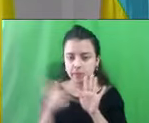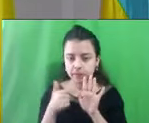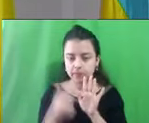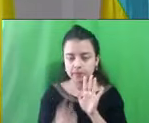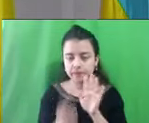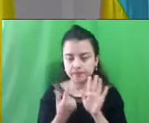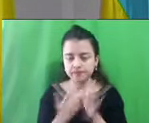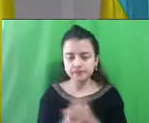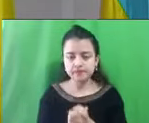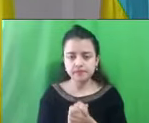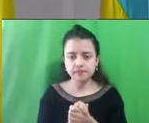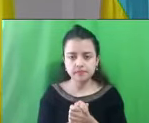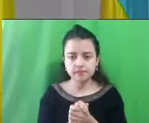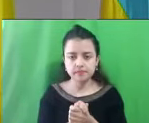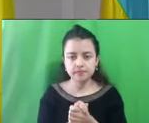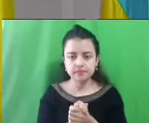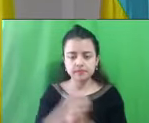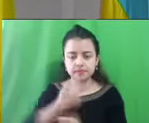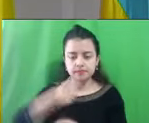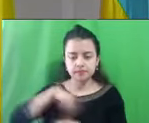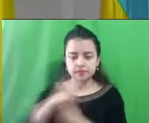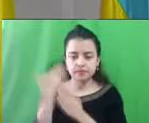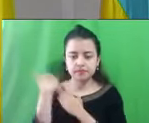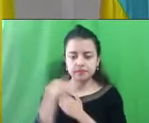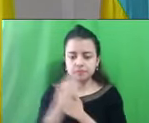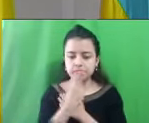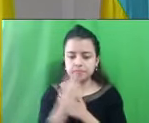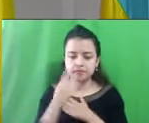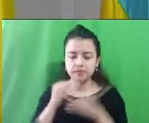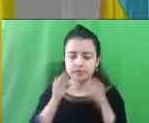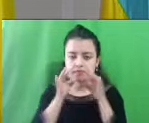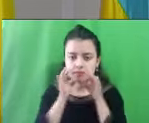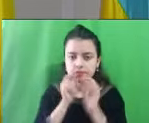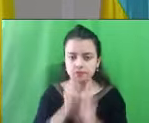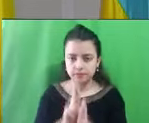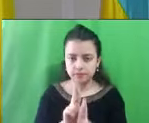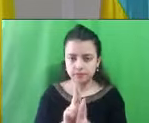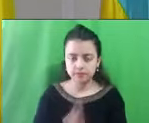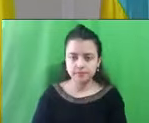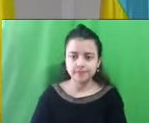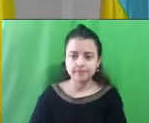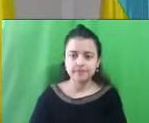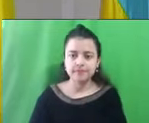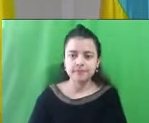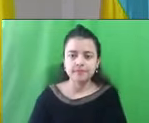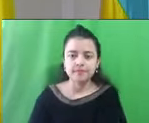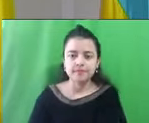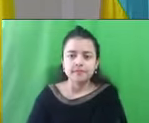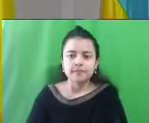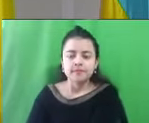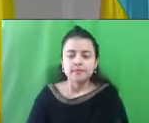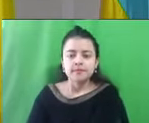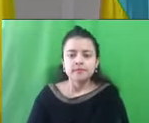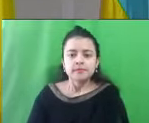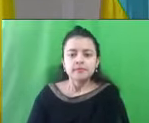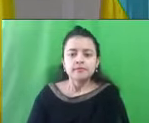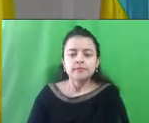formato, el equipo de trabajo se va a tomar el tiempo para responder cada una de ellas. Para finalizar las